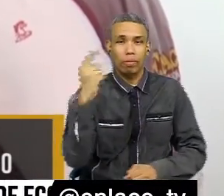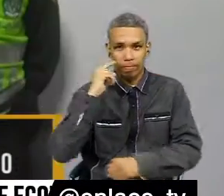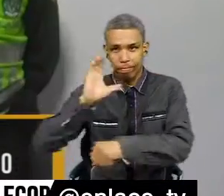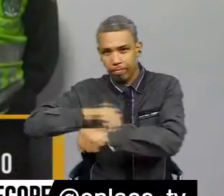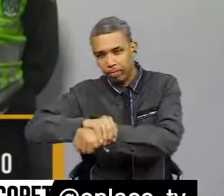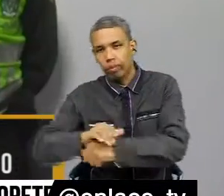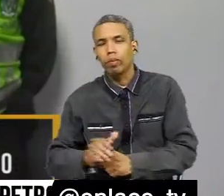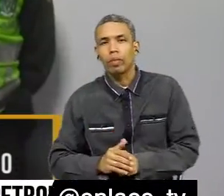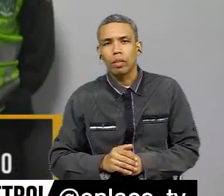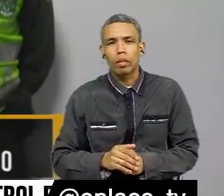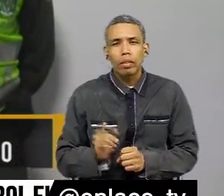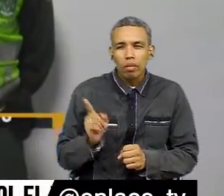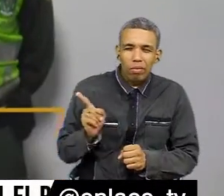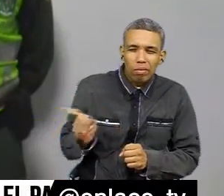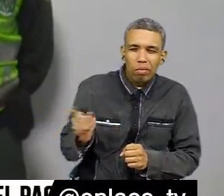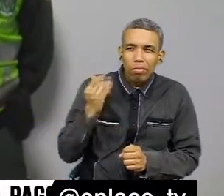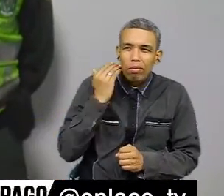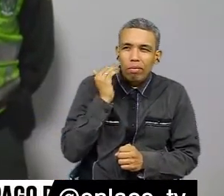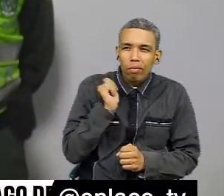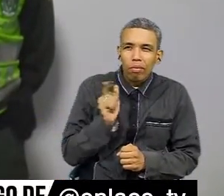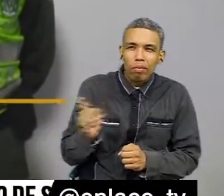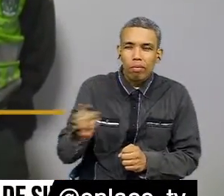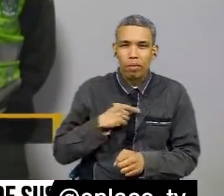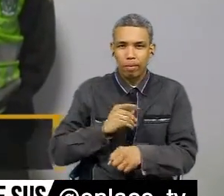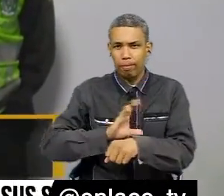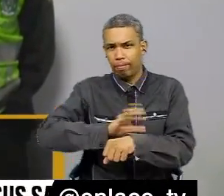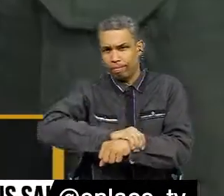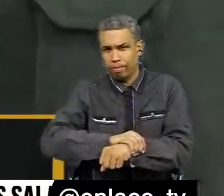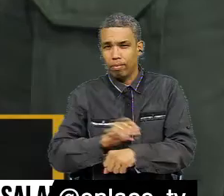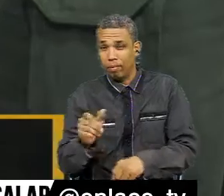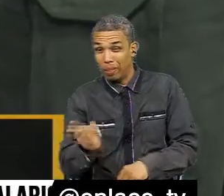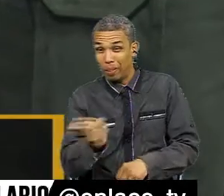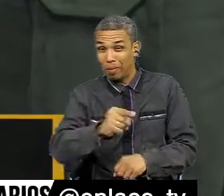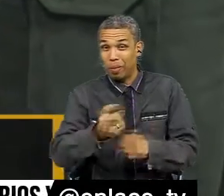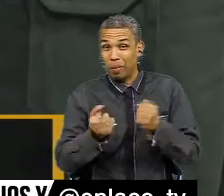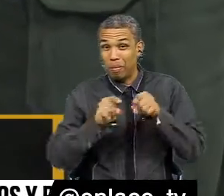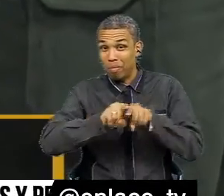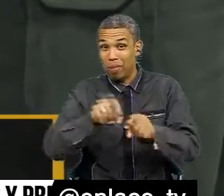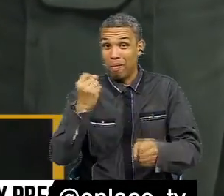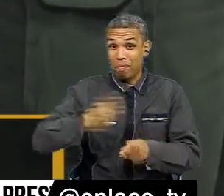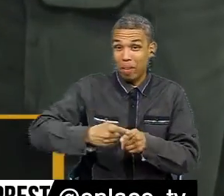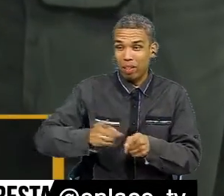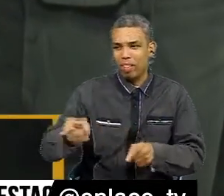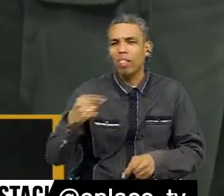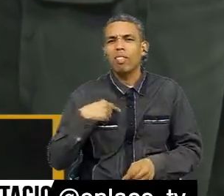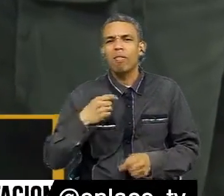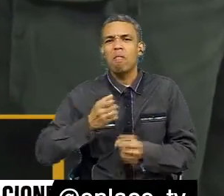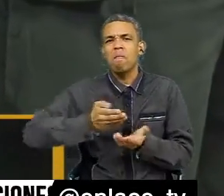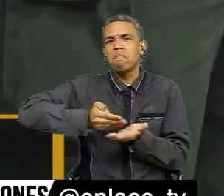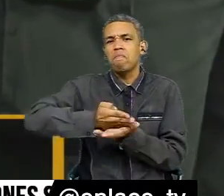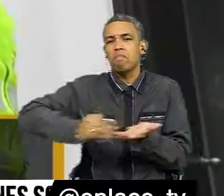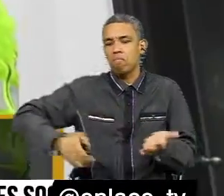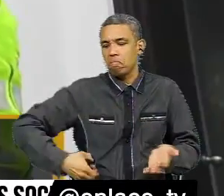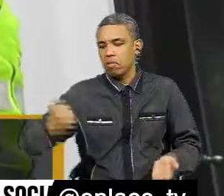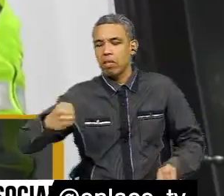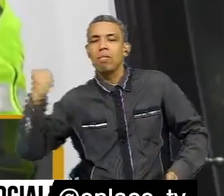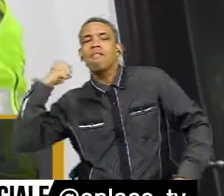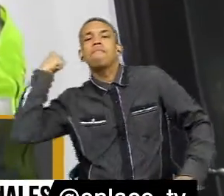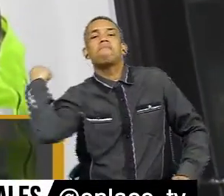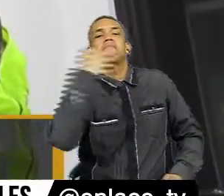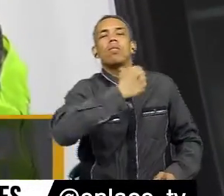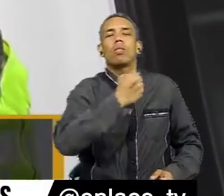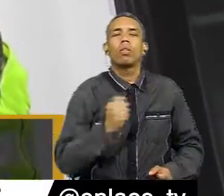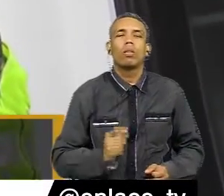de este lunes a una mujer sindicada de lesiones personales contra su expareja en hechos que ocurrieron en el barrio La Tora, al nororiente de la ciudad. El mayor